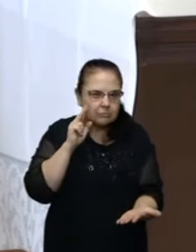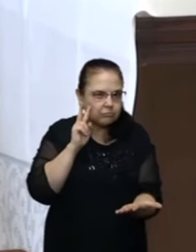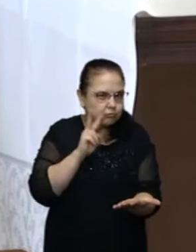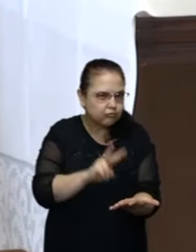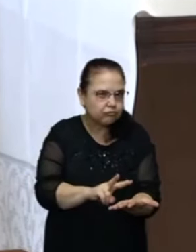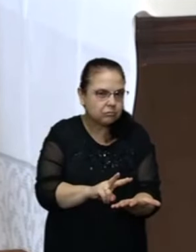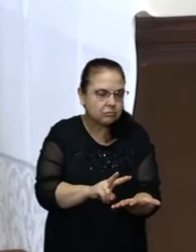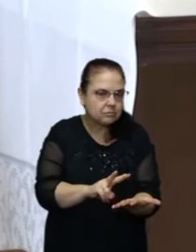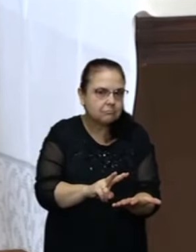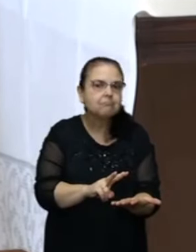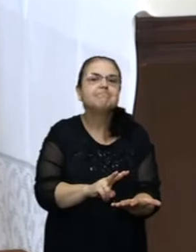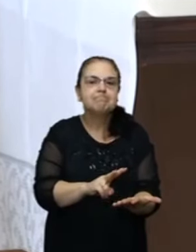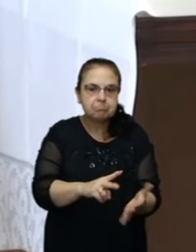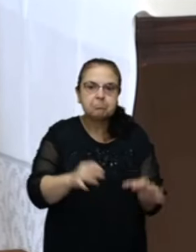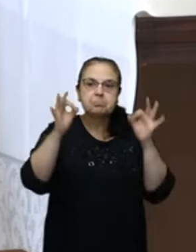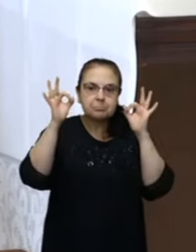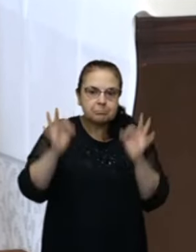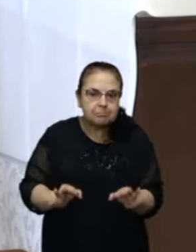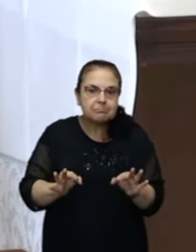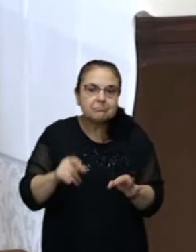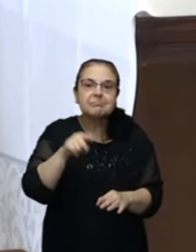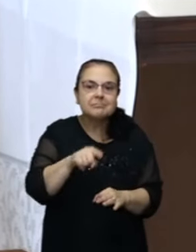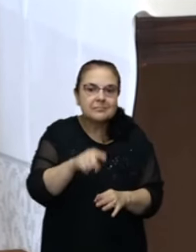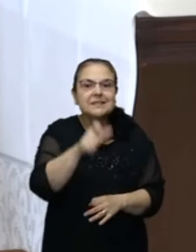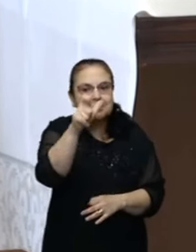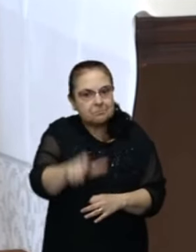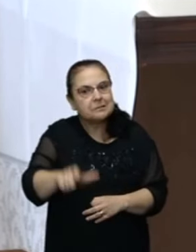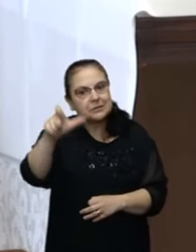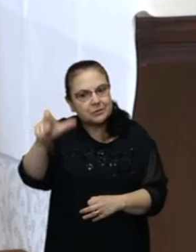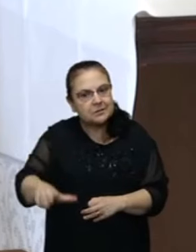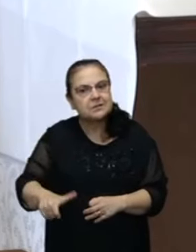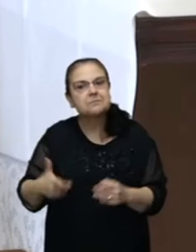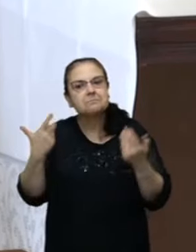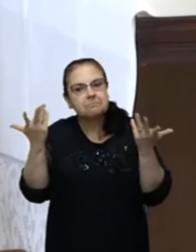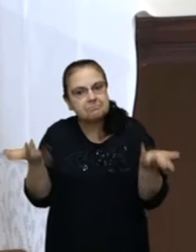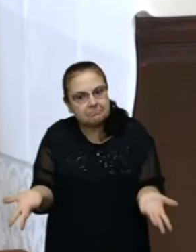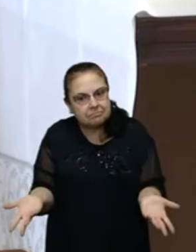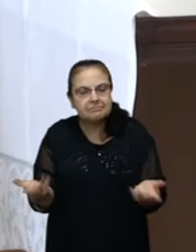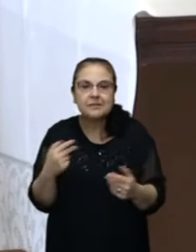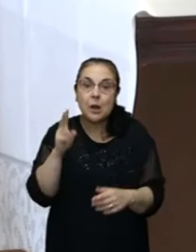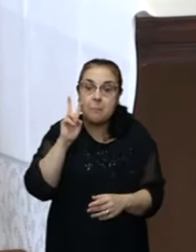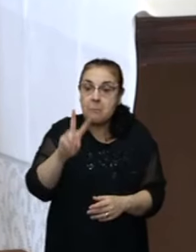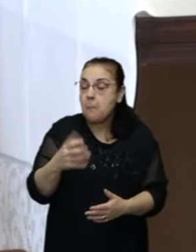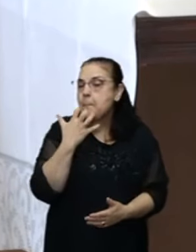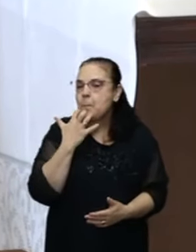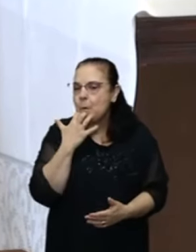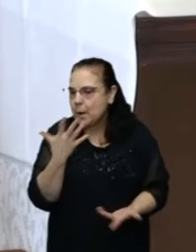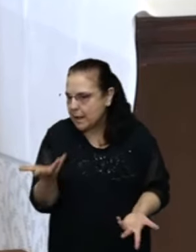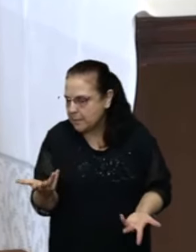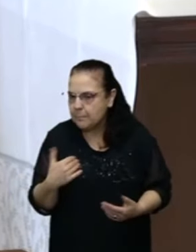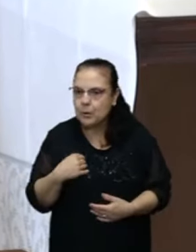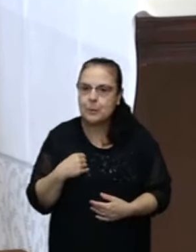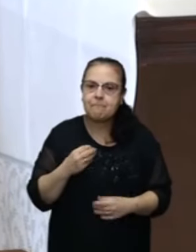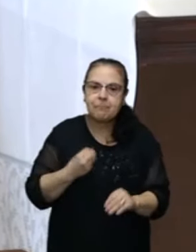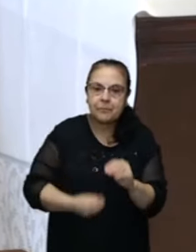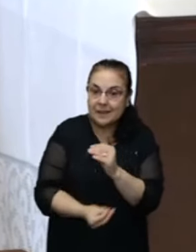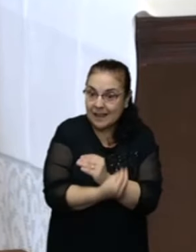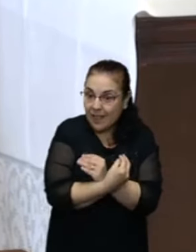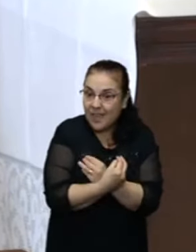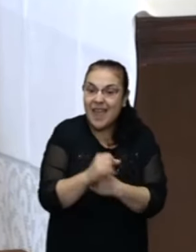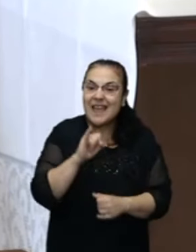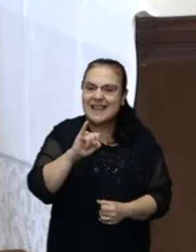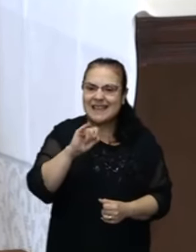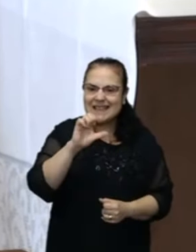mirada precisamente en estas personas. Lo vemos, por ejemplo, en el nacimiento de